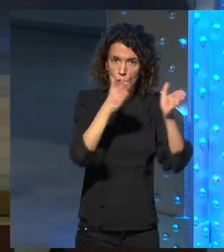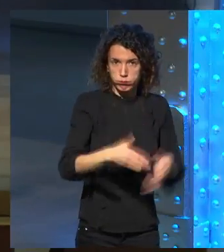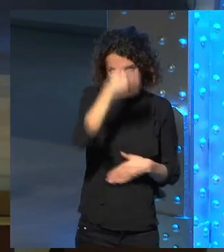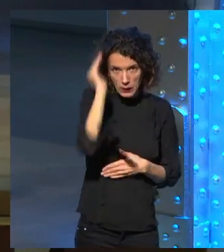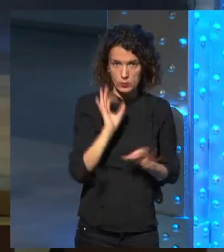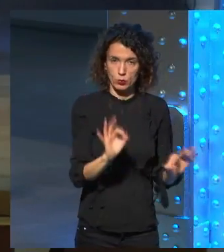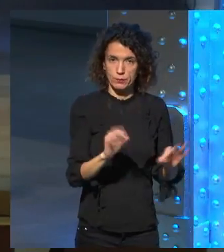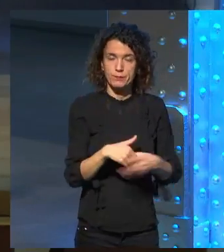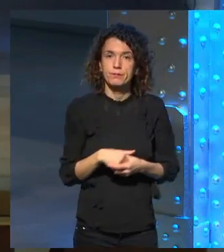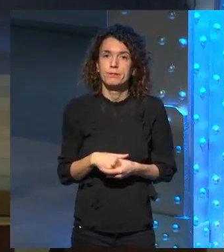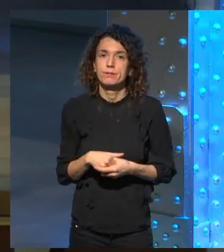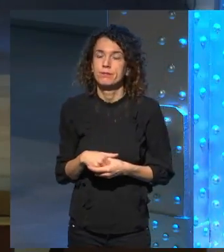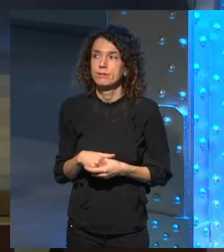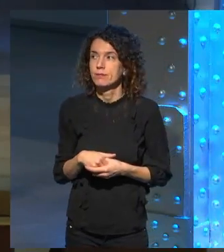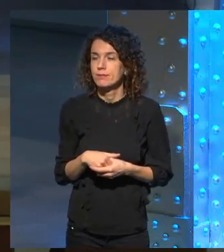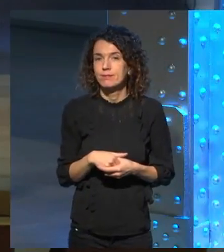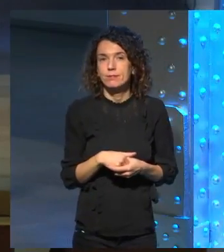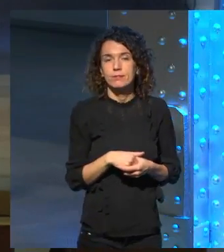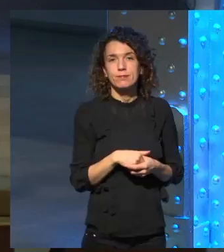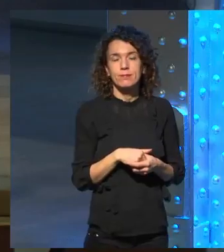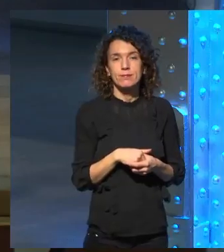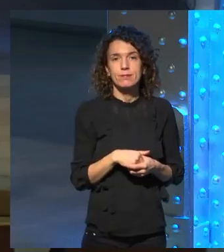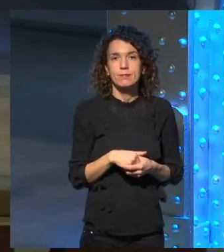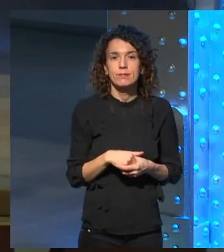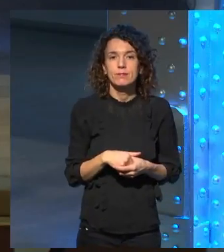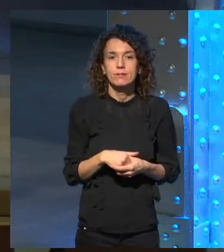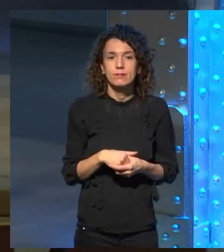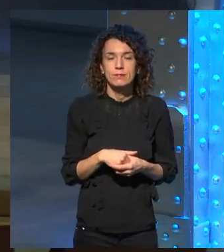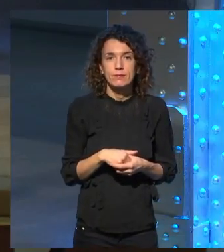Y muy actual. Hombre, ya ves.